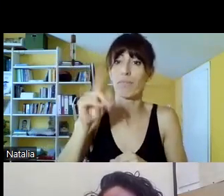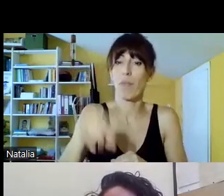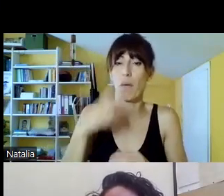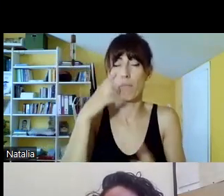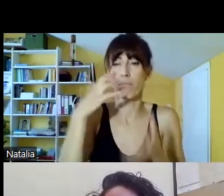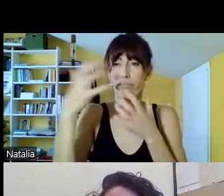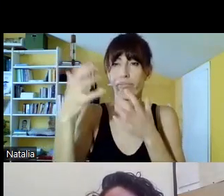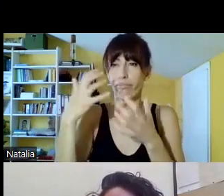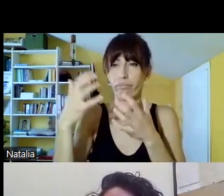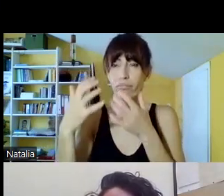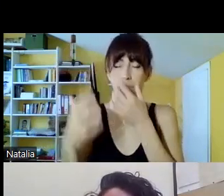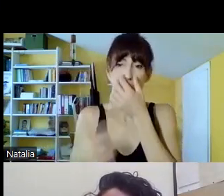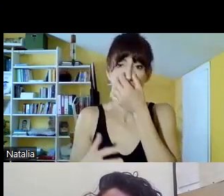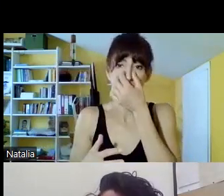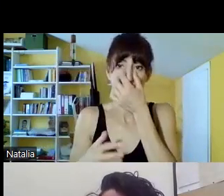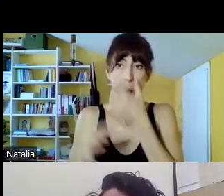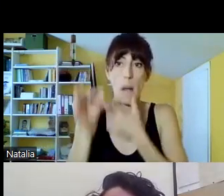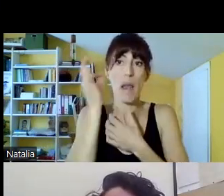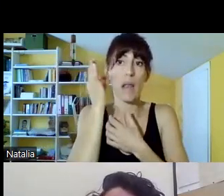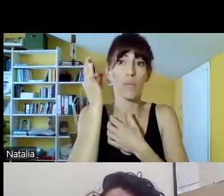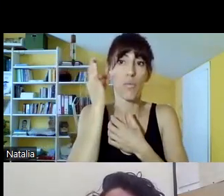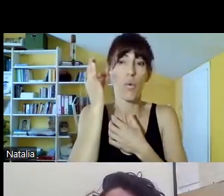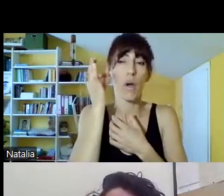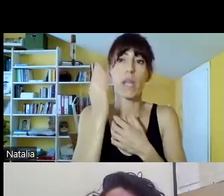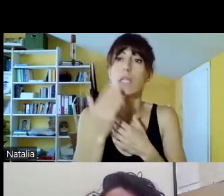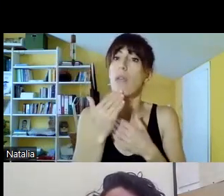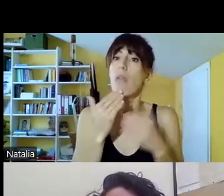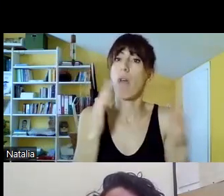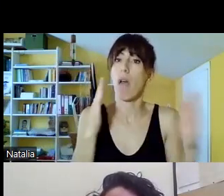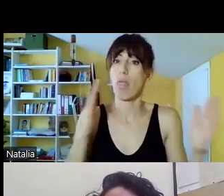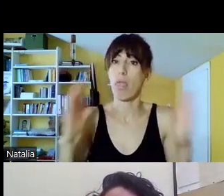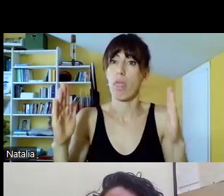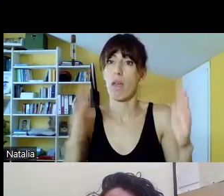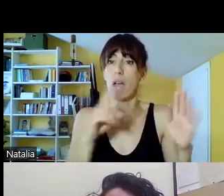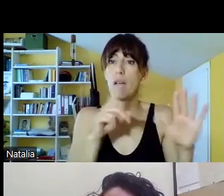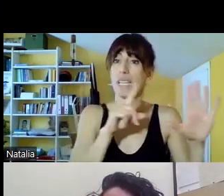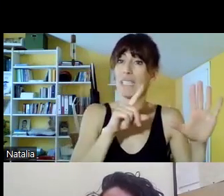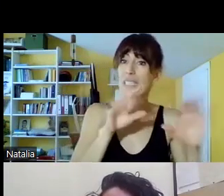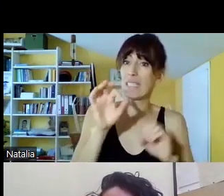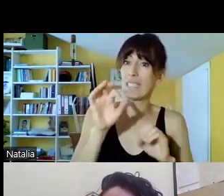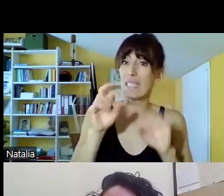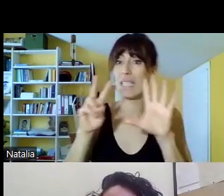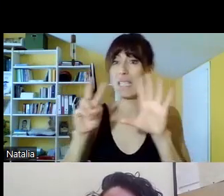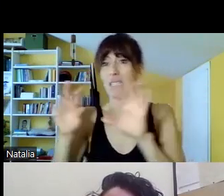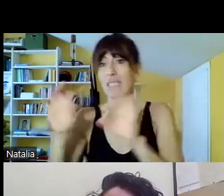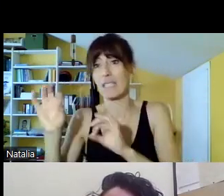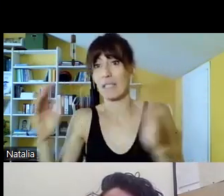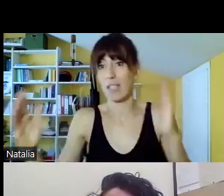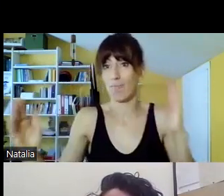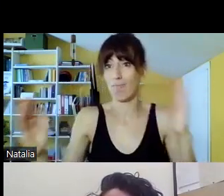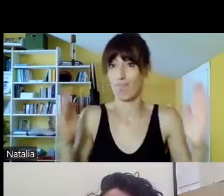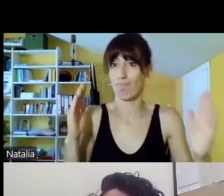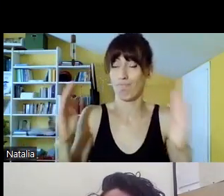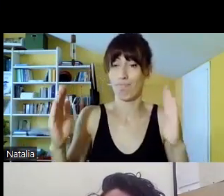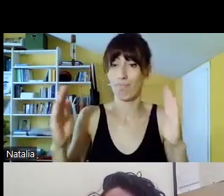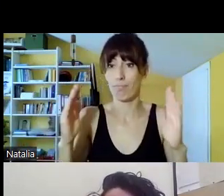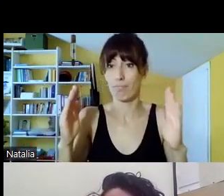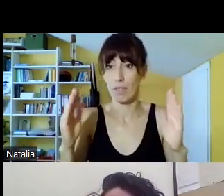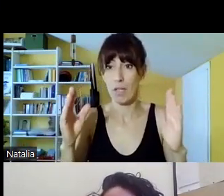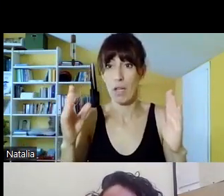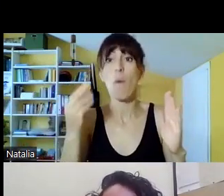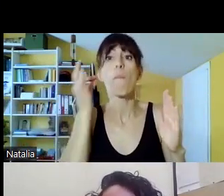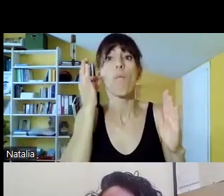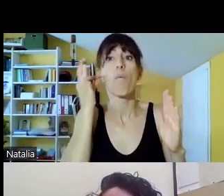las mujeres con edades comprendidas entre los 60 y los 70 años, la proporción de mujeres que refiere estar